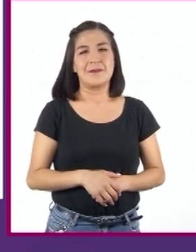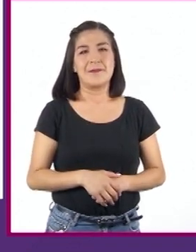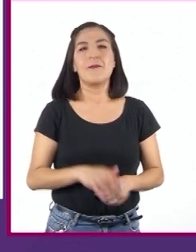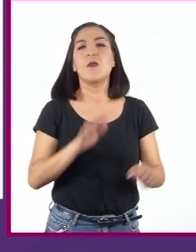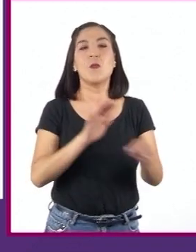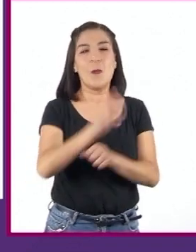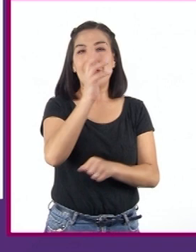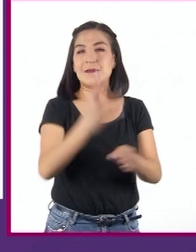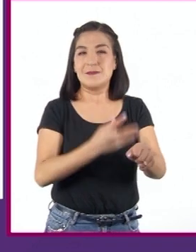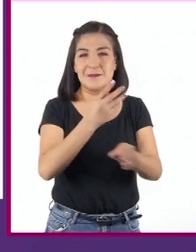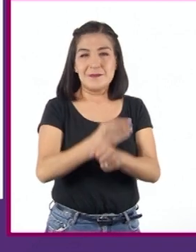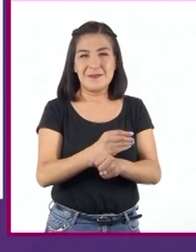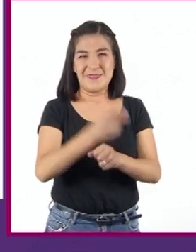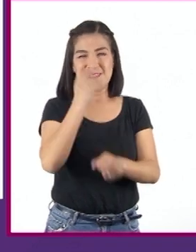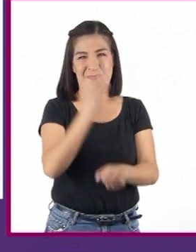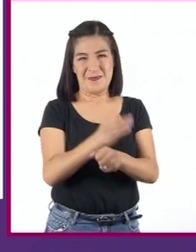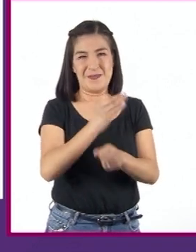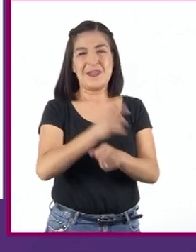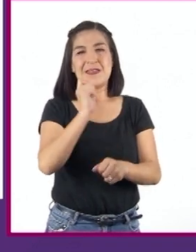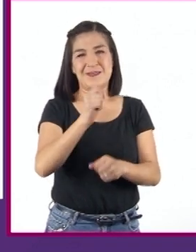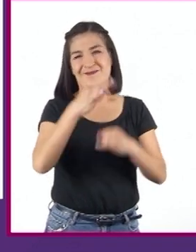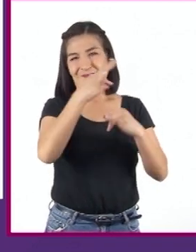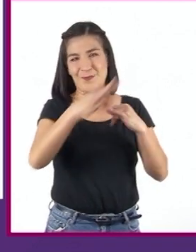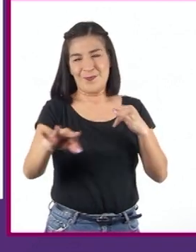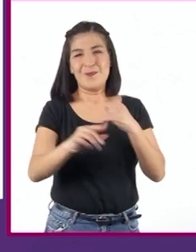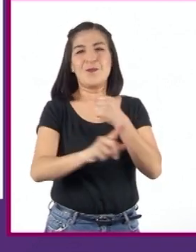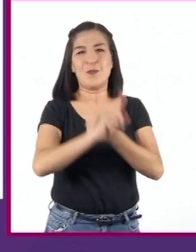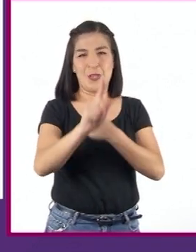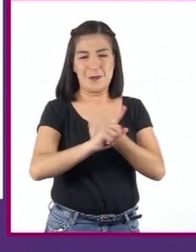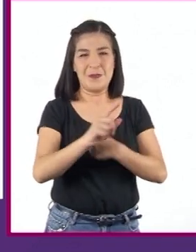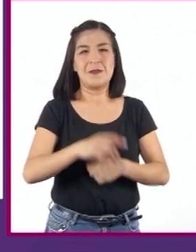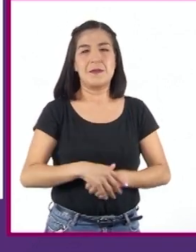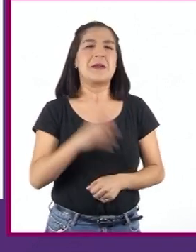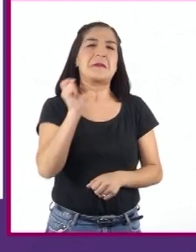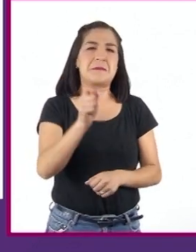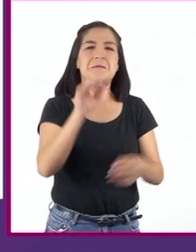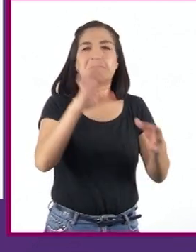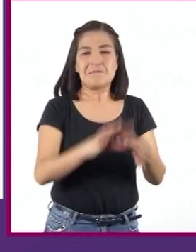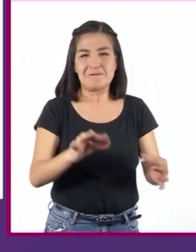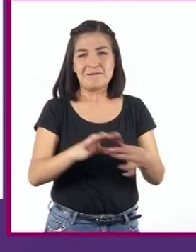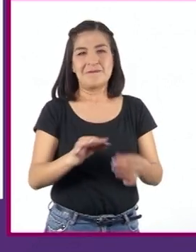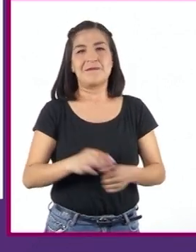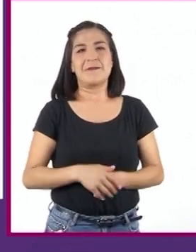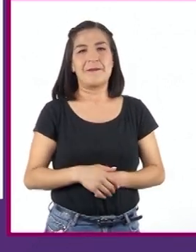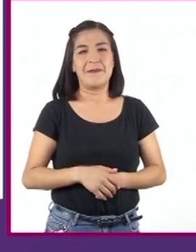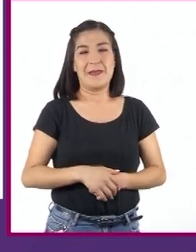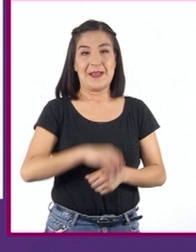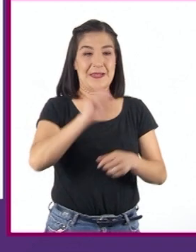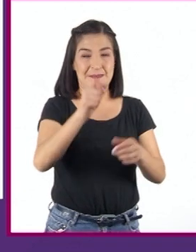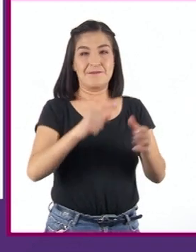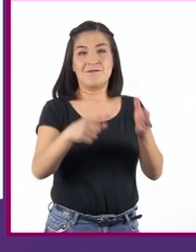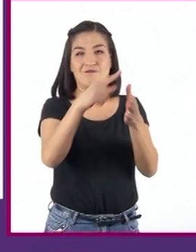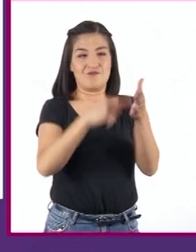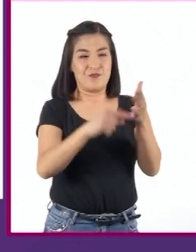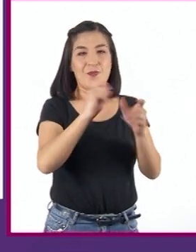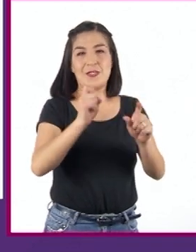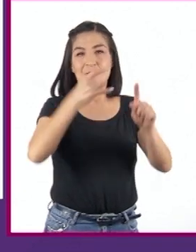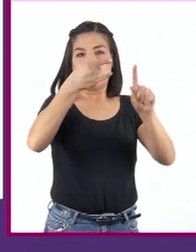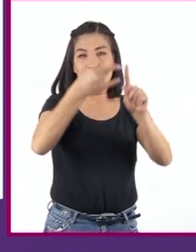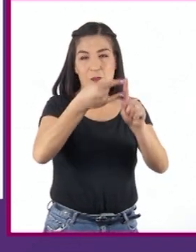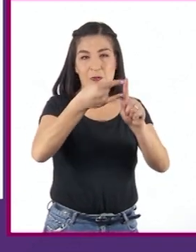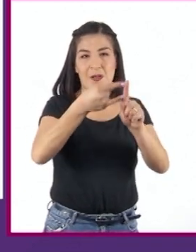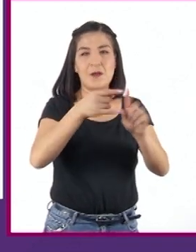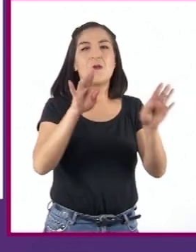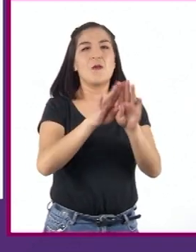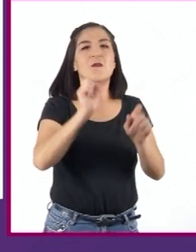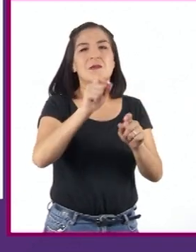Dando solución al planteamiento original del problema, diremos que el área de un cuadrado inscrito